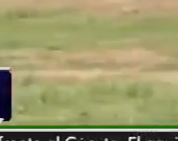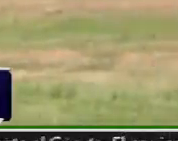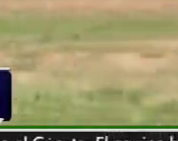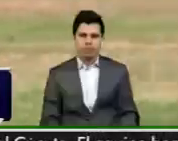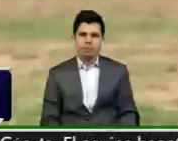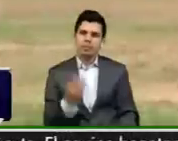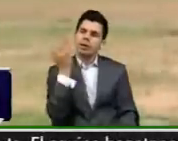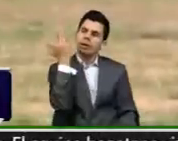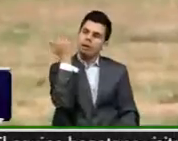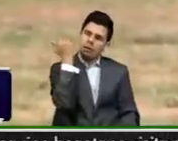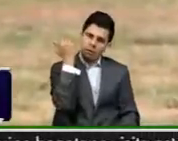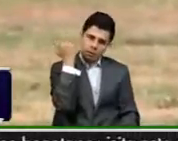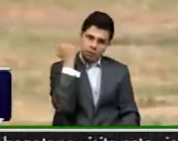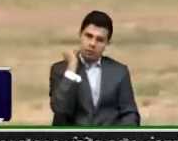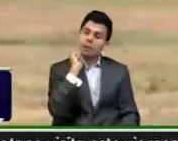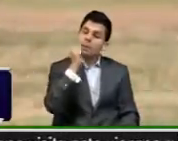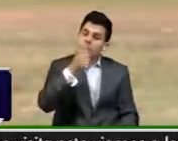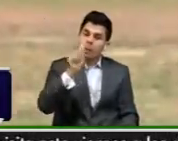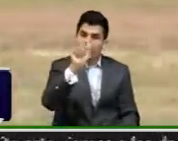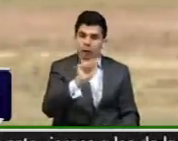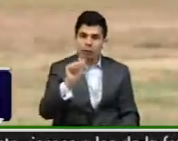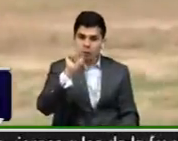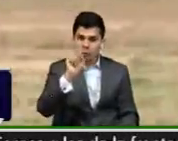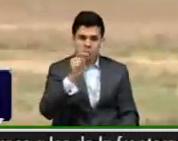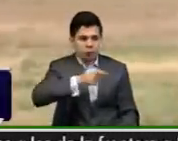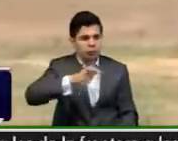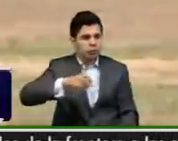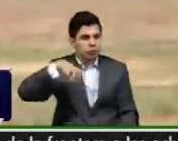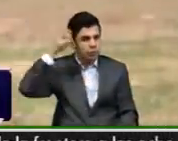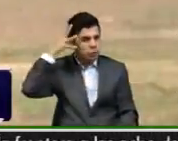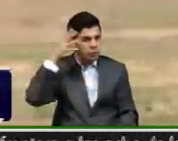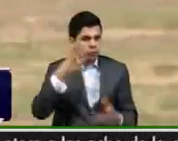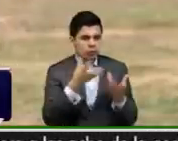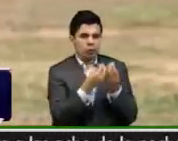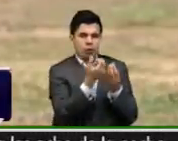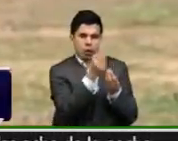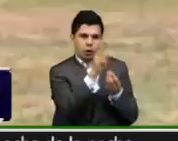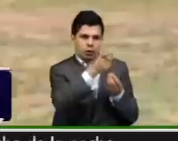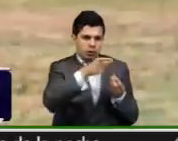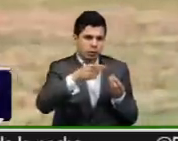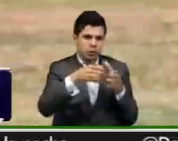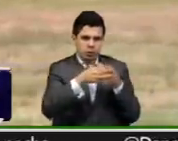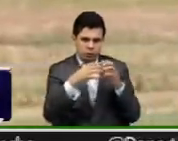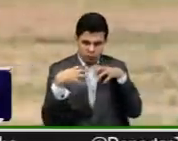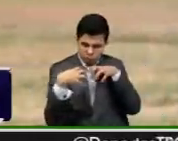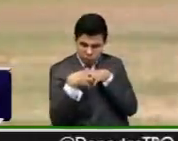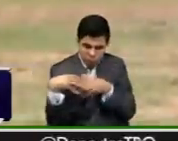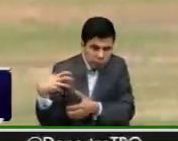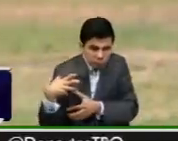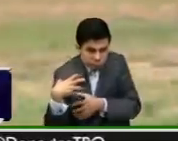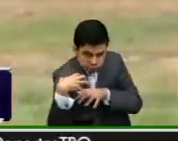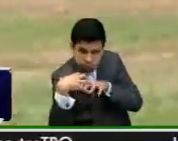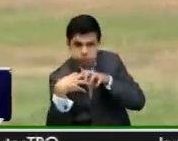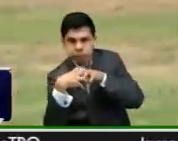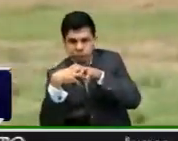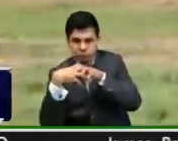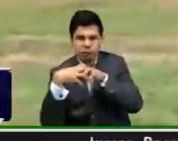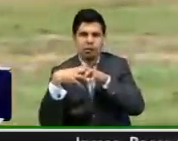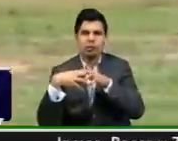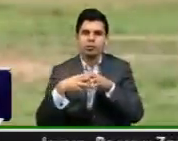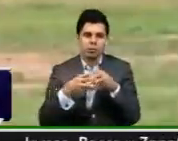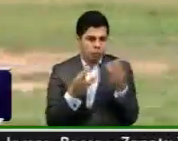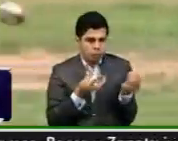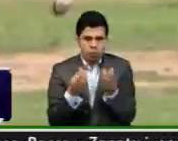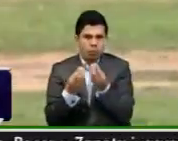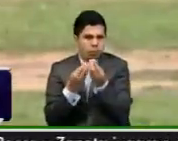Desde ayer y hasta mañana, 1 de agosto, 12 norte santandereanos conforman la Selección Colombia de Rugby Juvenil, quienes, al igual que el combinado